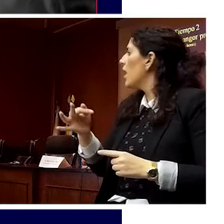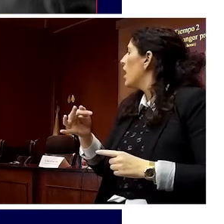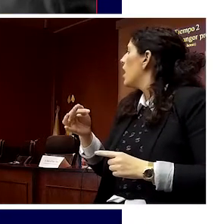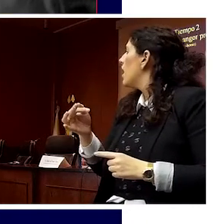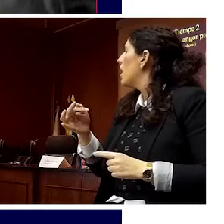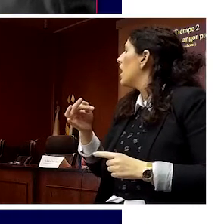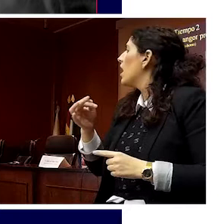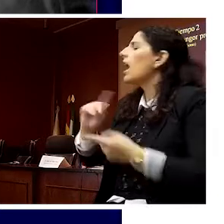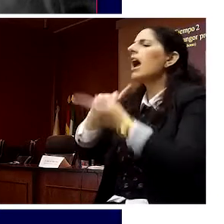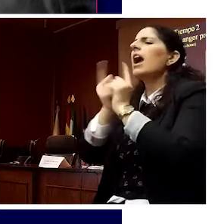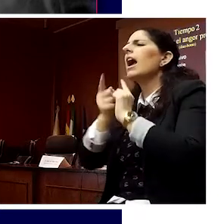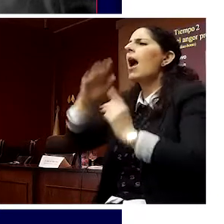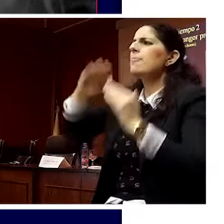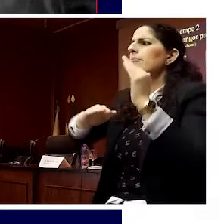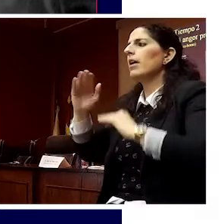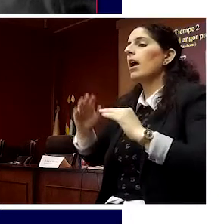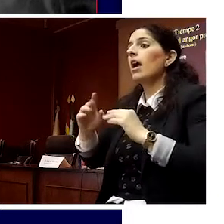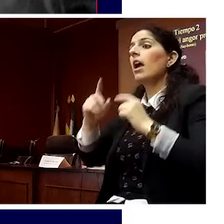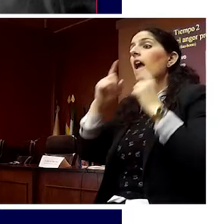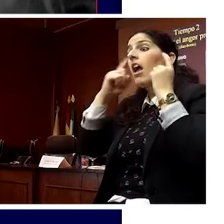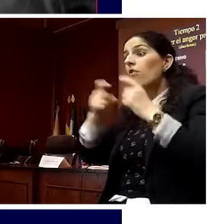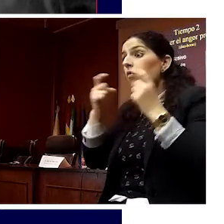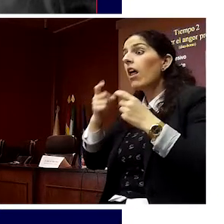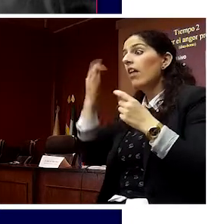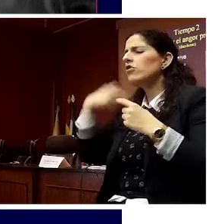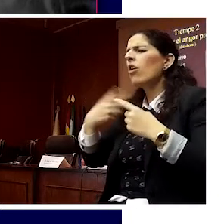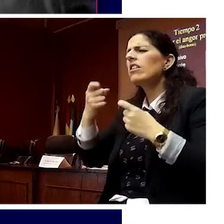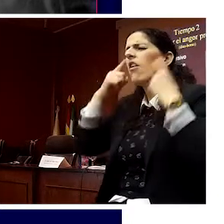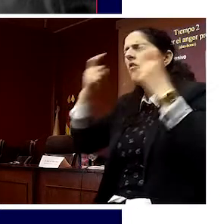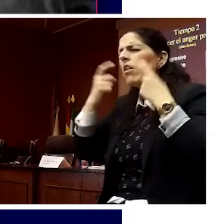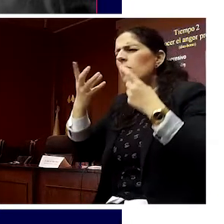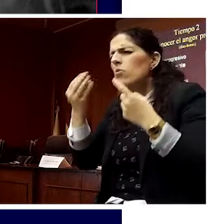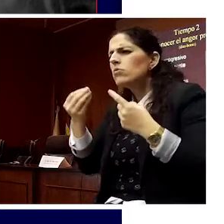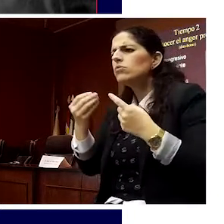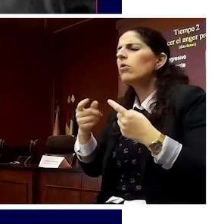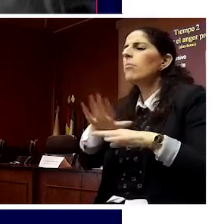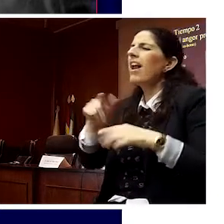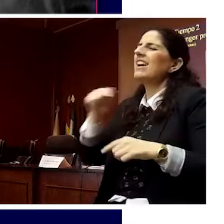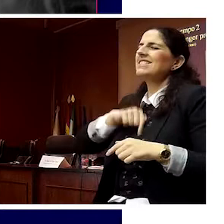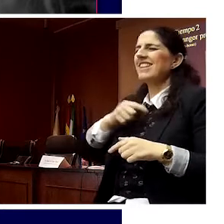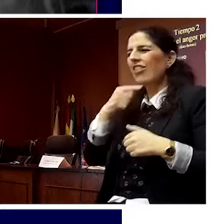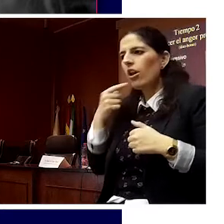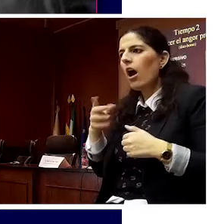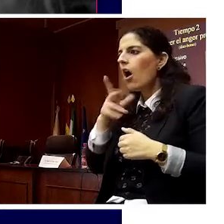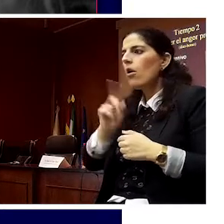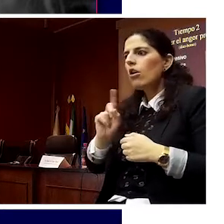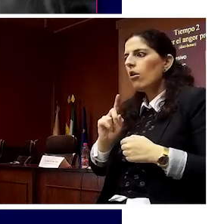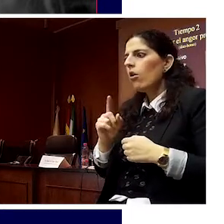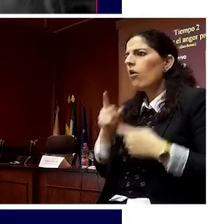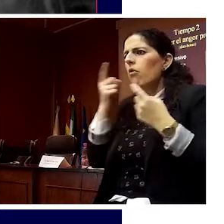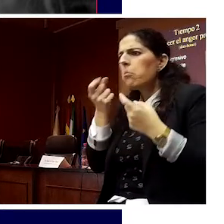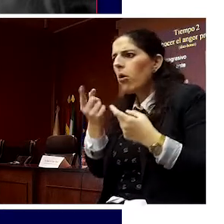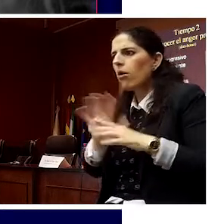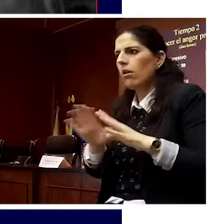Es decir, el esfuerzo que necesito para sentir angina es cada vez más